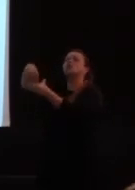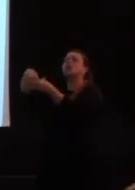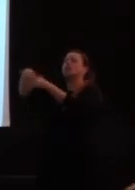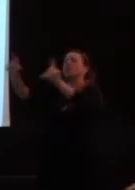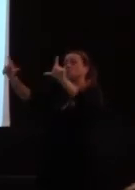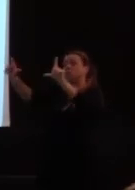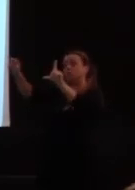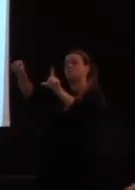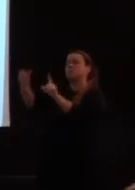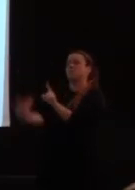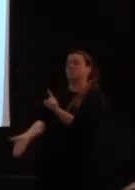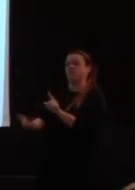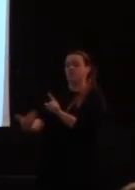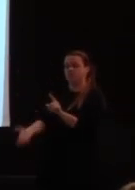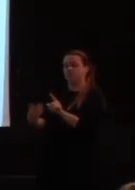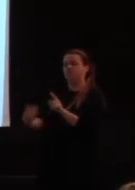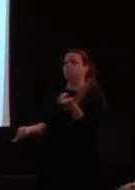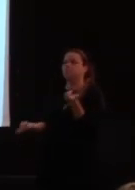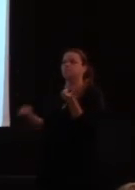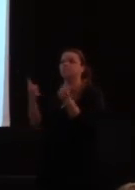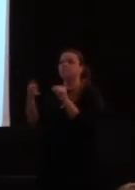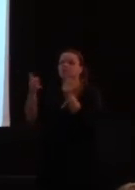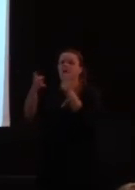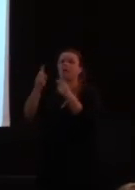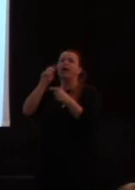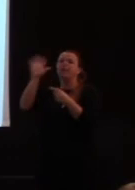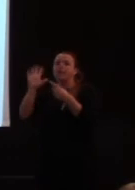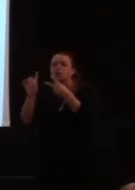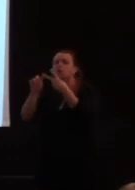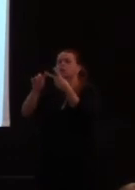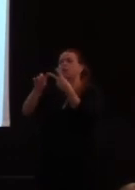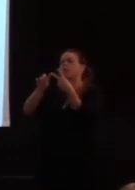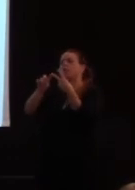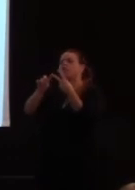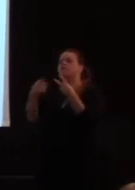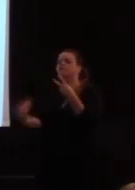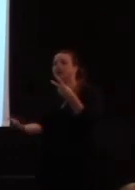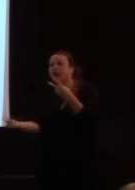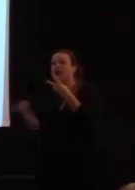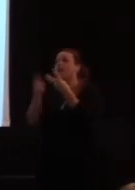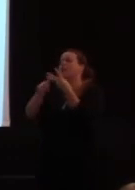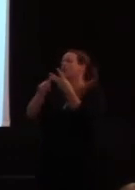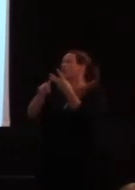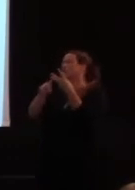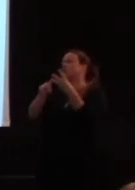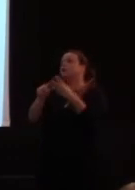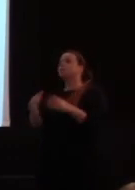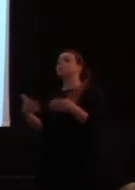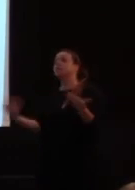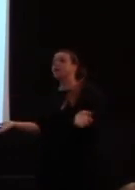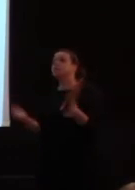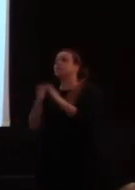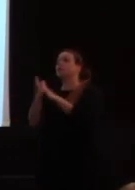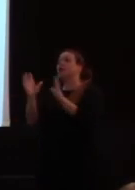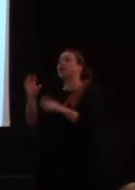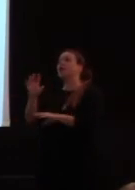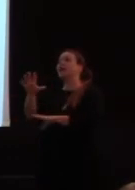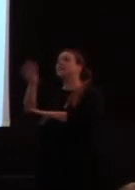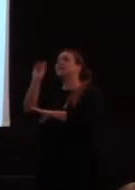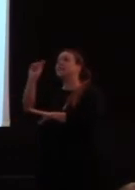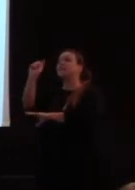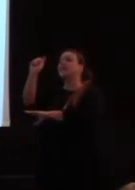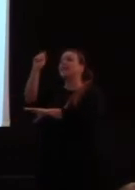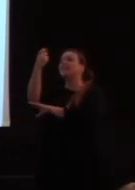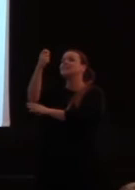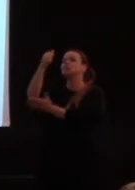Estereotipos, banales, constantes, no acaban de entender, pero sí entienden éxito, millones de espectadores, y el no obstante,